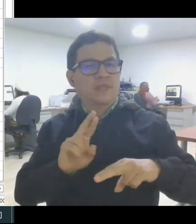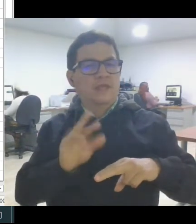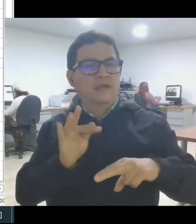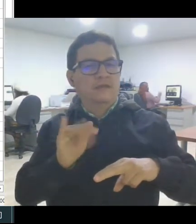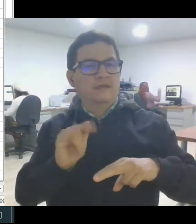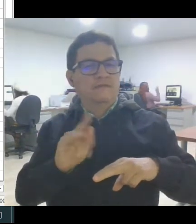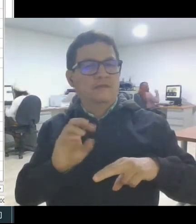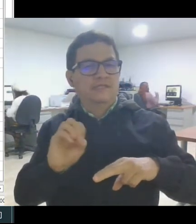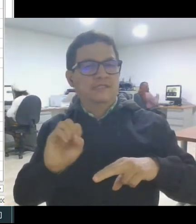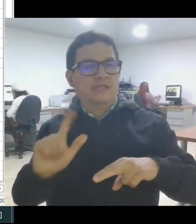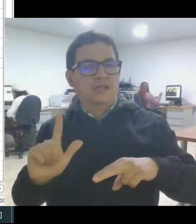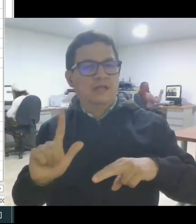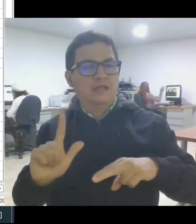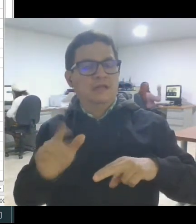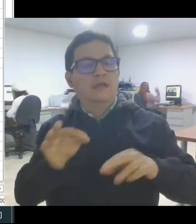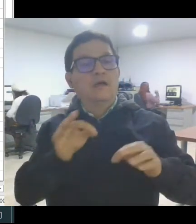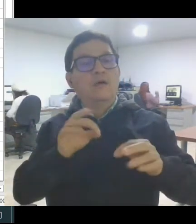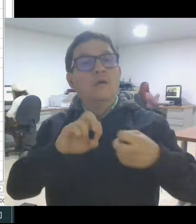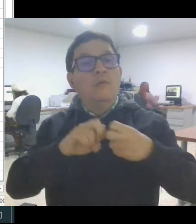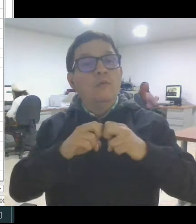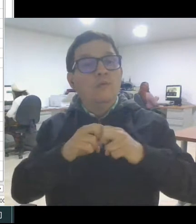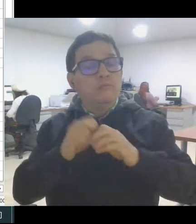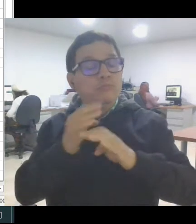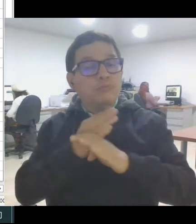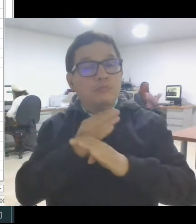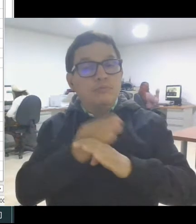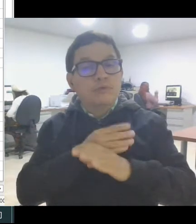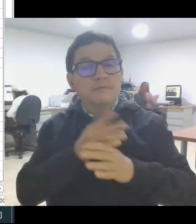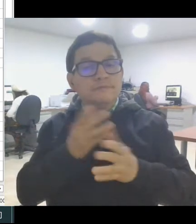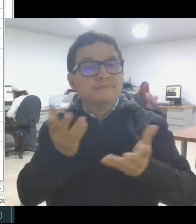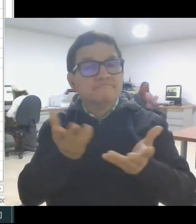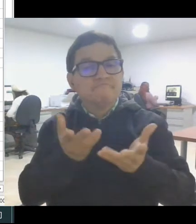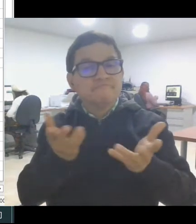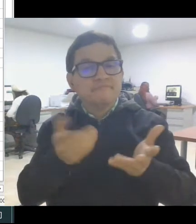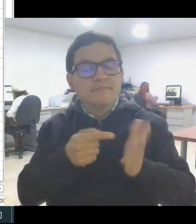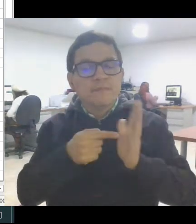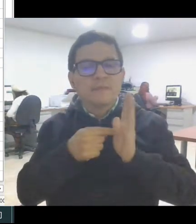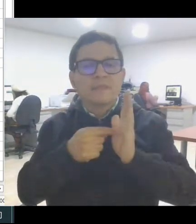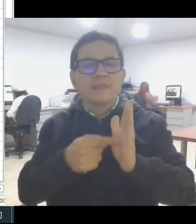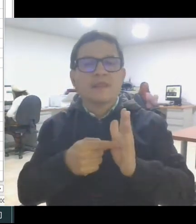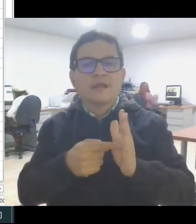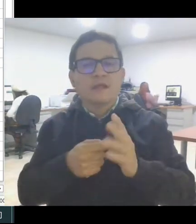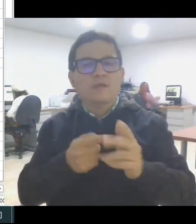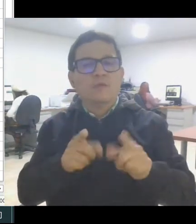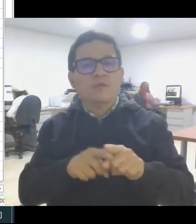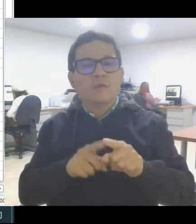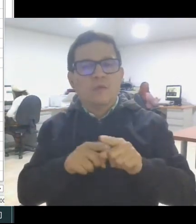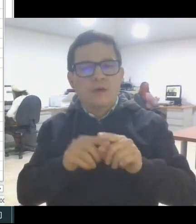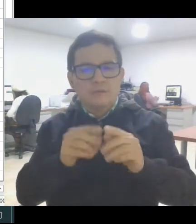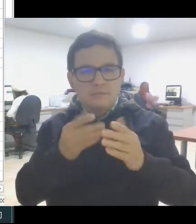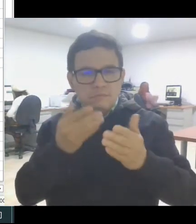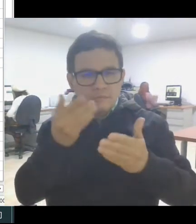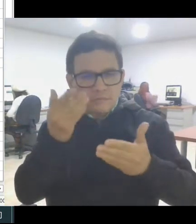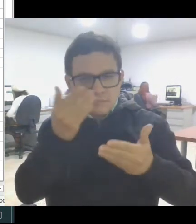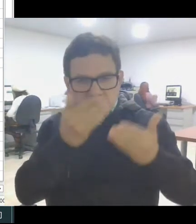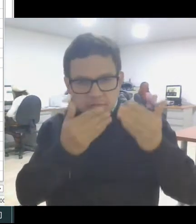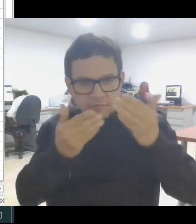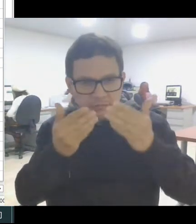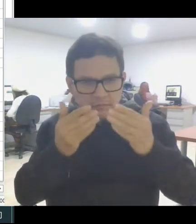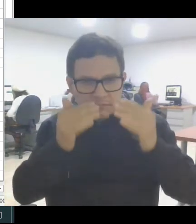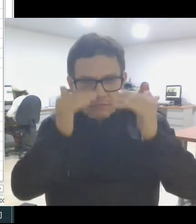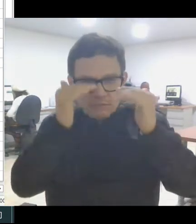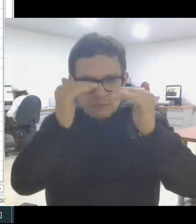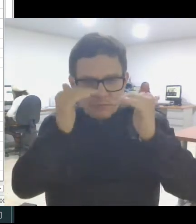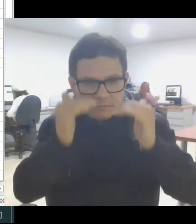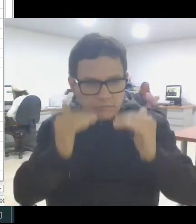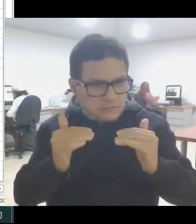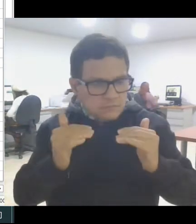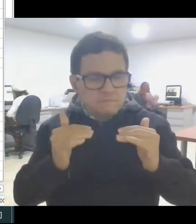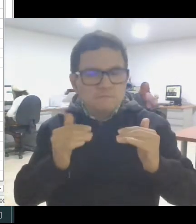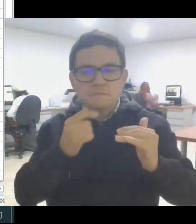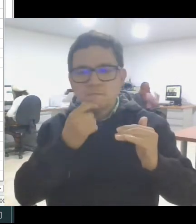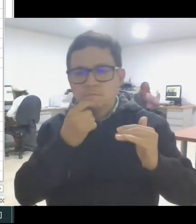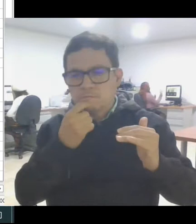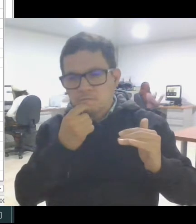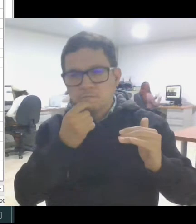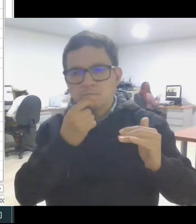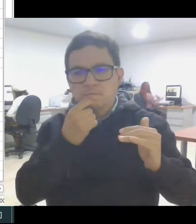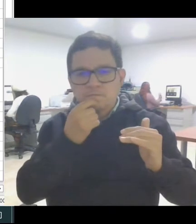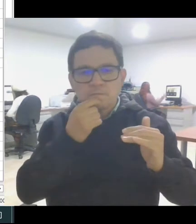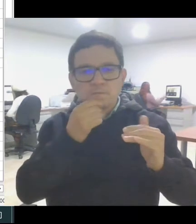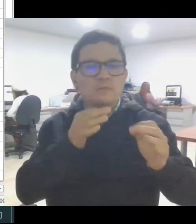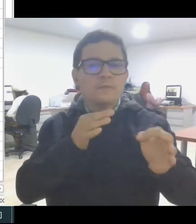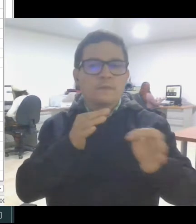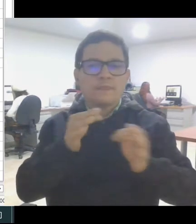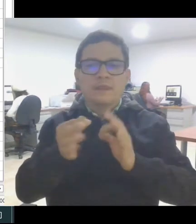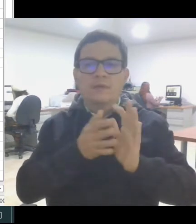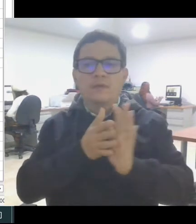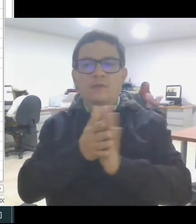Desde un problema tendremos entonces la opción de ir desmenuzando cada parte para determinar